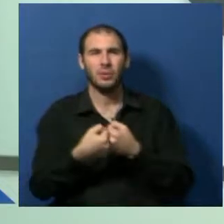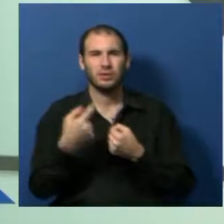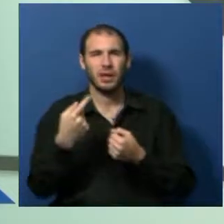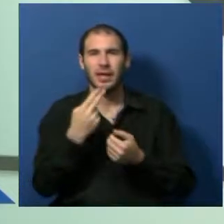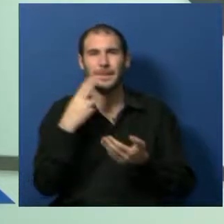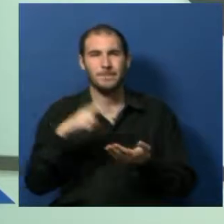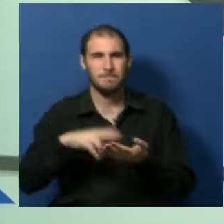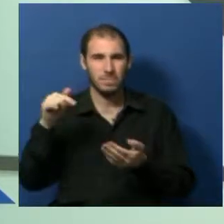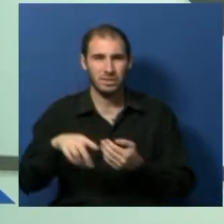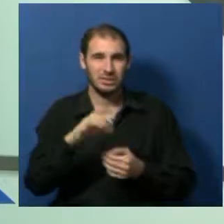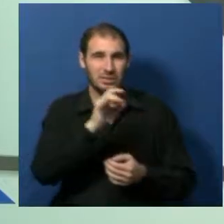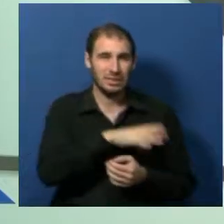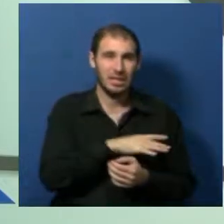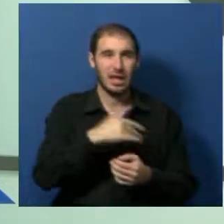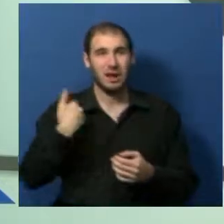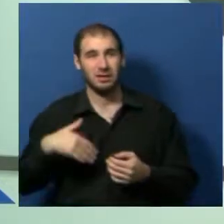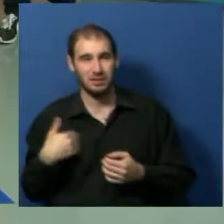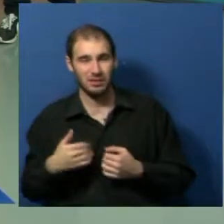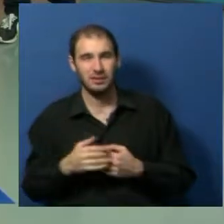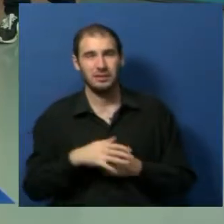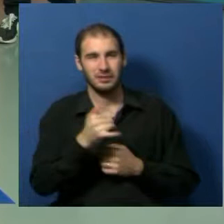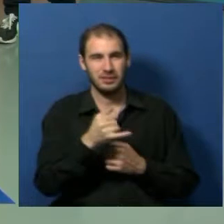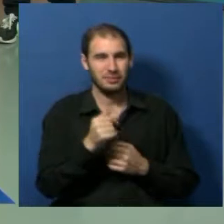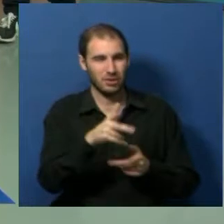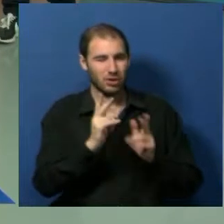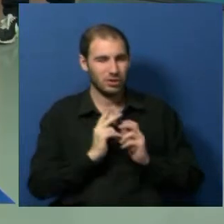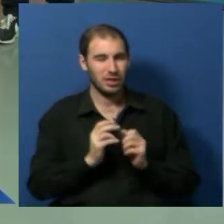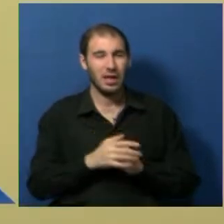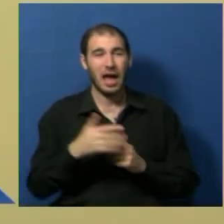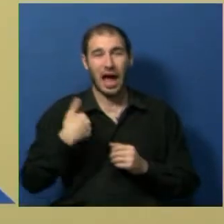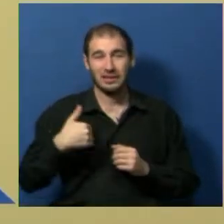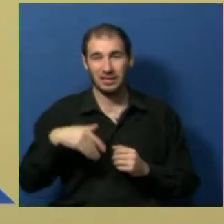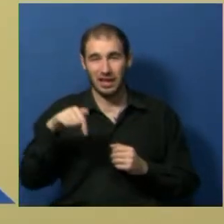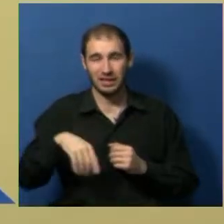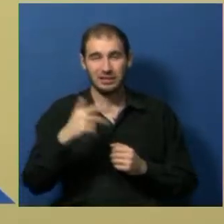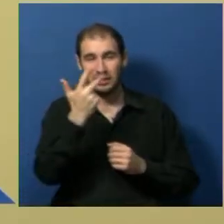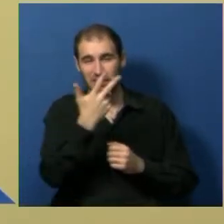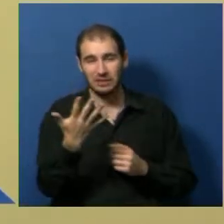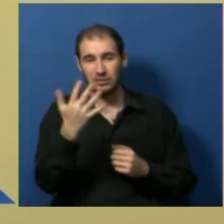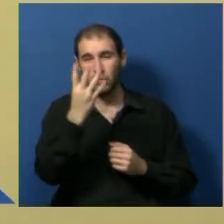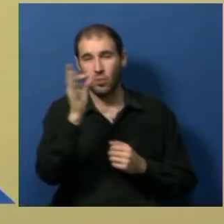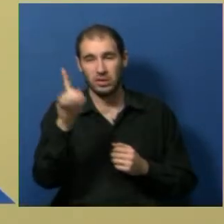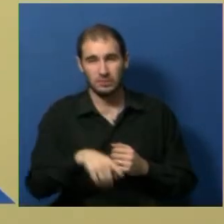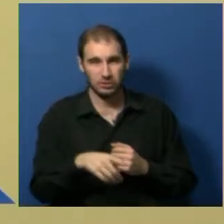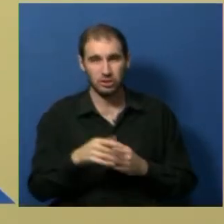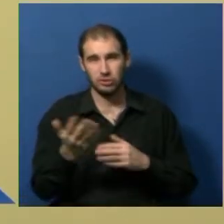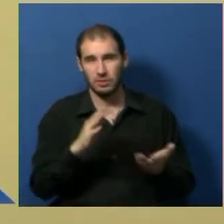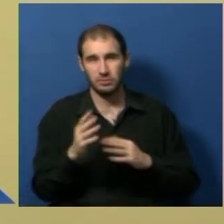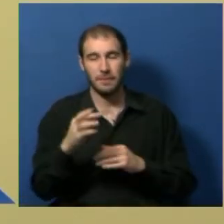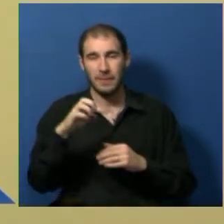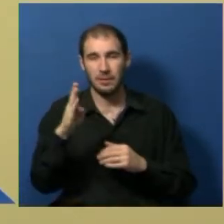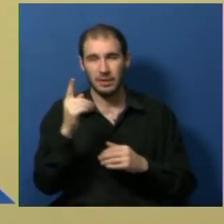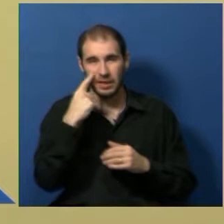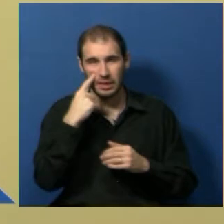carga tributaria, ¿no? Que hay en Chile y que hay en Argentina. Exactamente, ya que mencionas el tema. En Argentina, por ejemplo, hoy entre el 35 y el 40% del